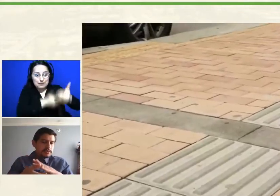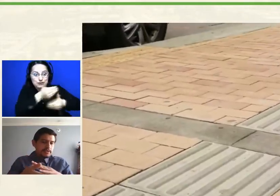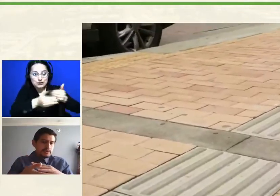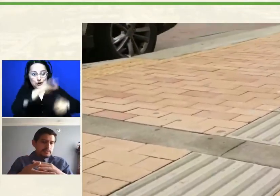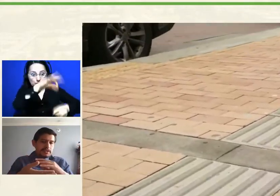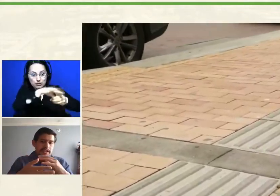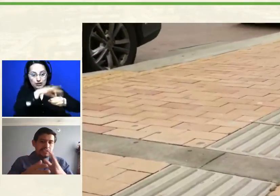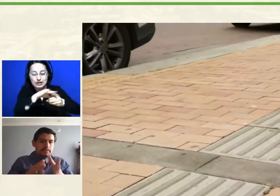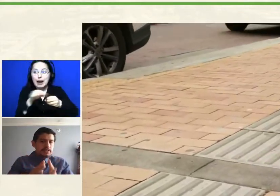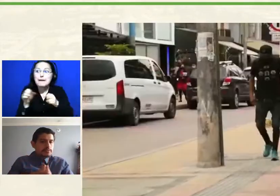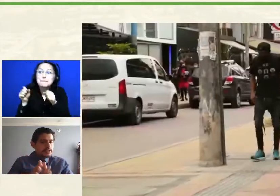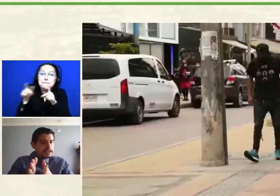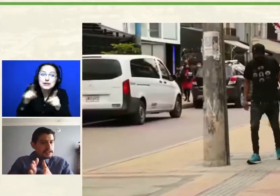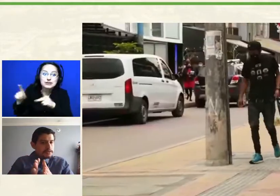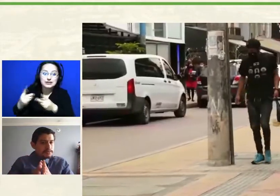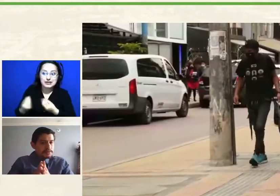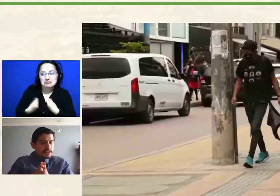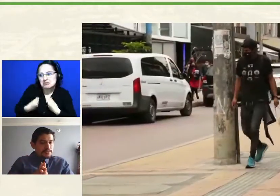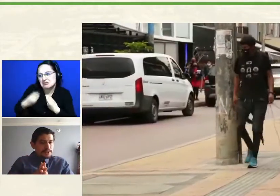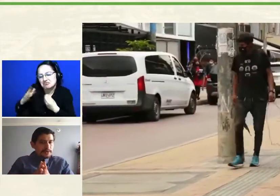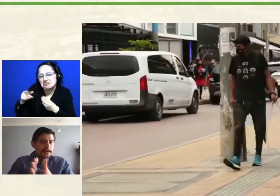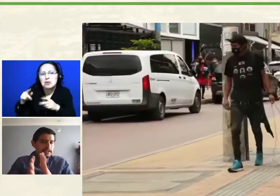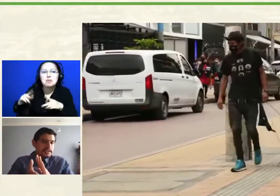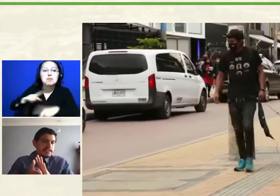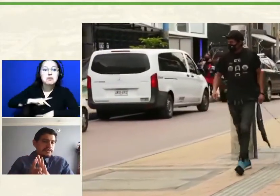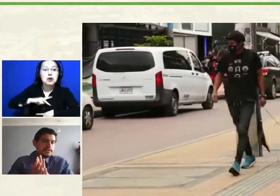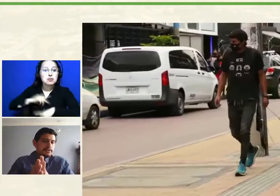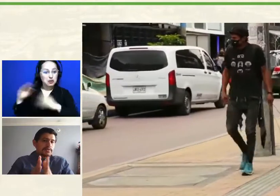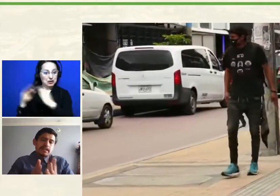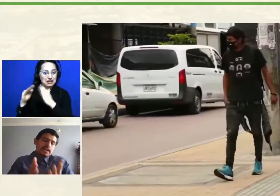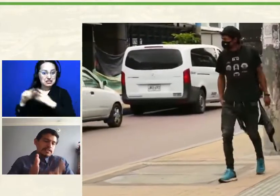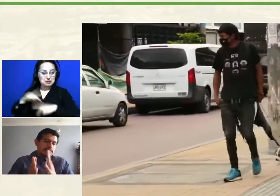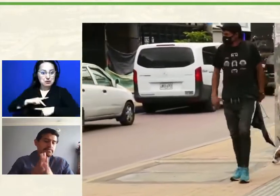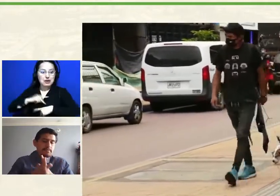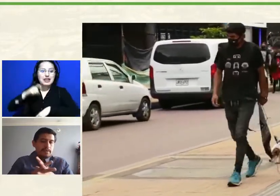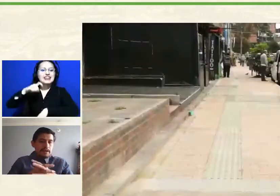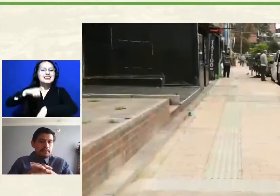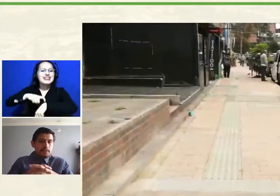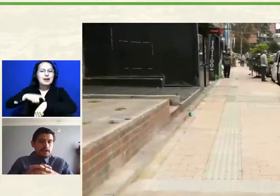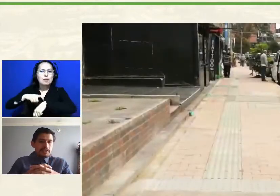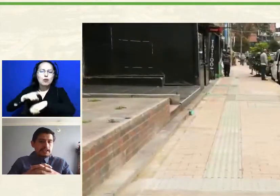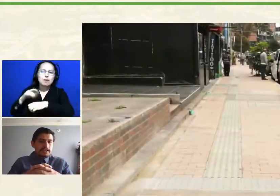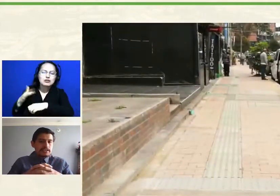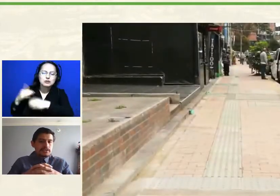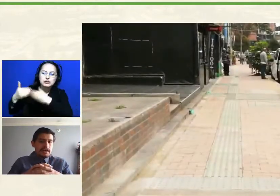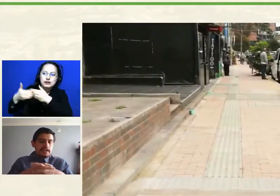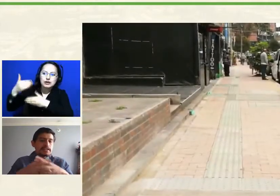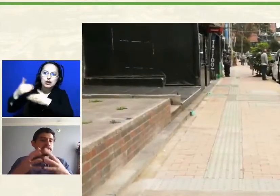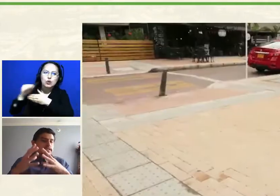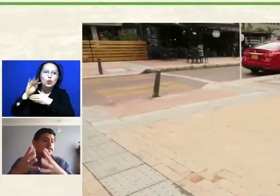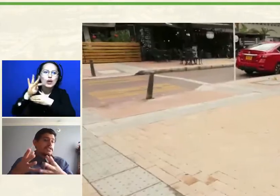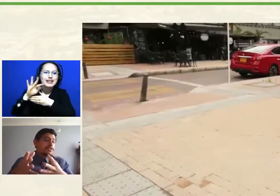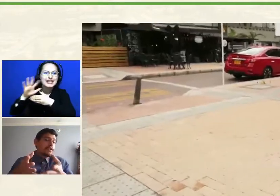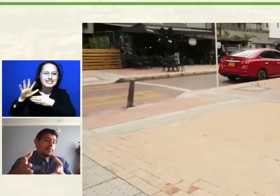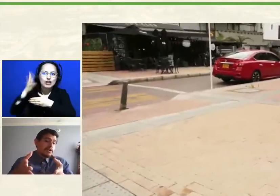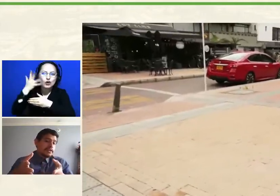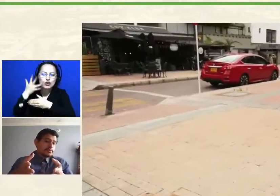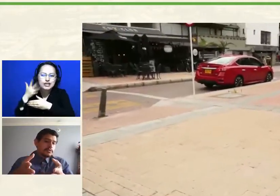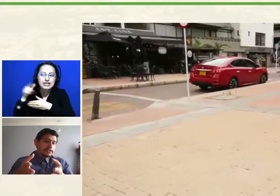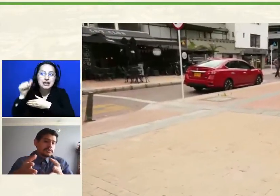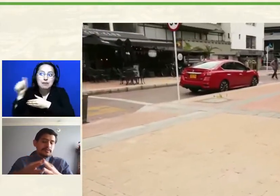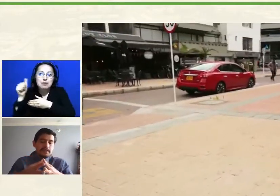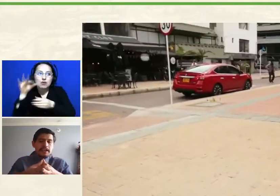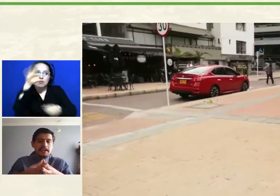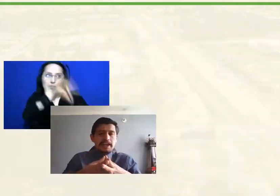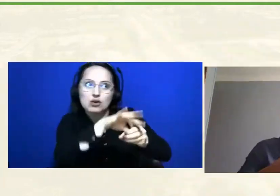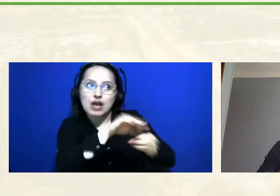o las personas propietarias de predios pues tienen un tiempo de 45 días para poder seleccionar y decir si sí o no aprueban ese